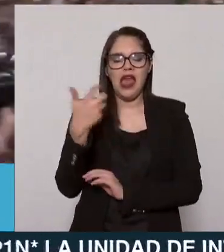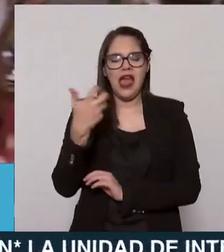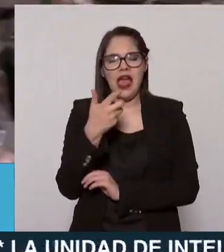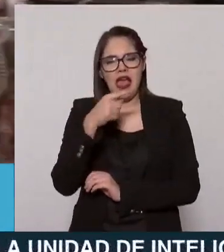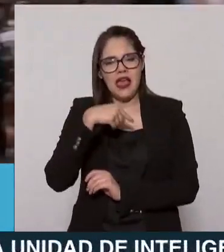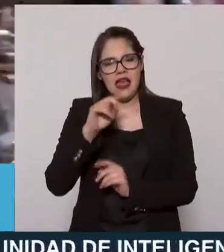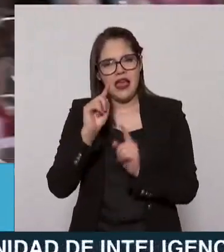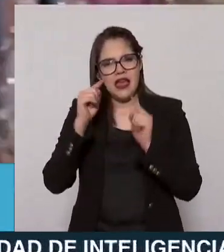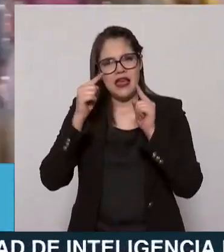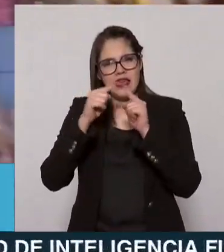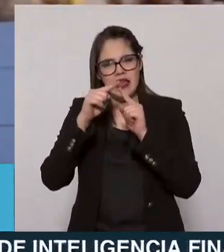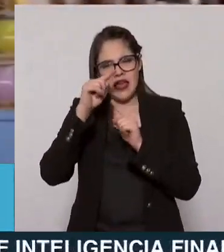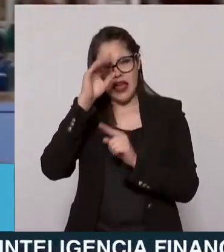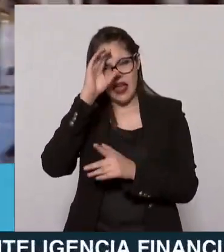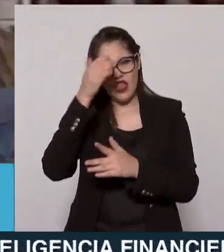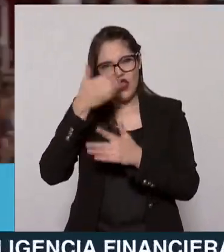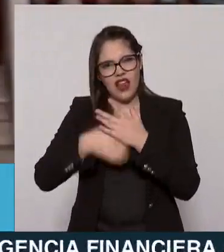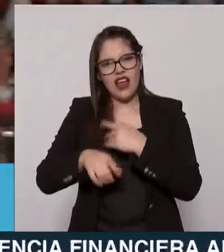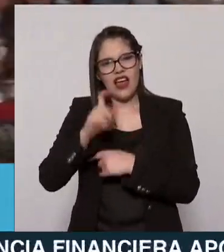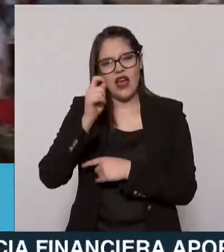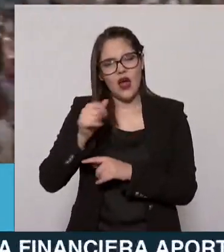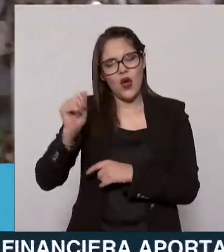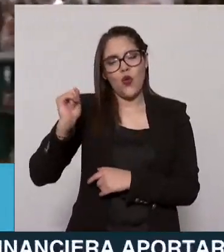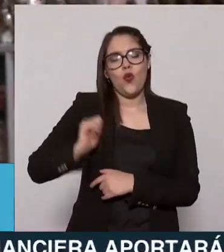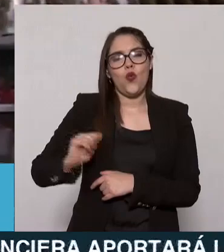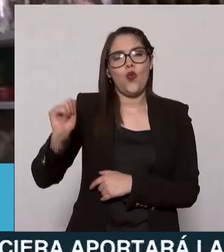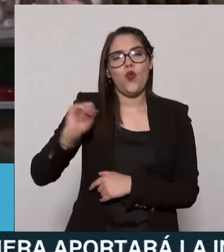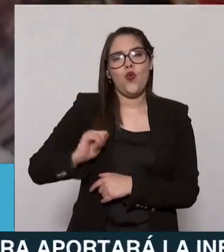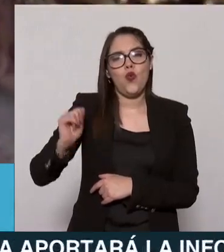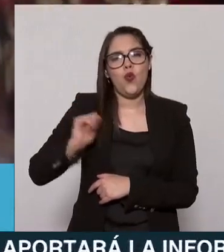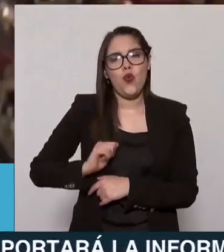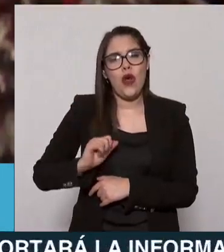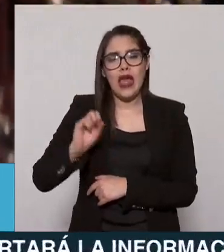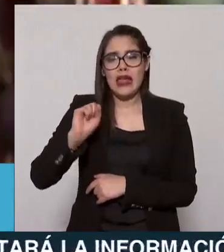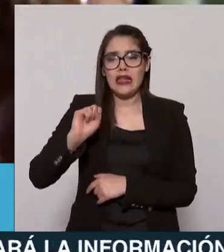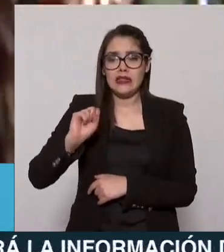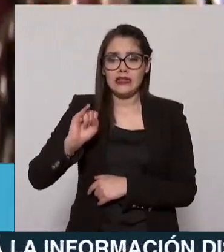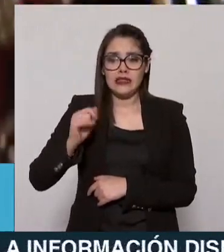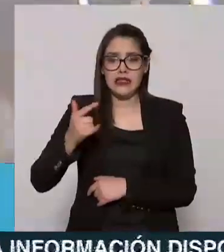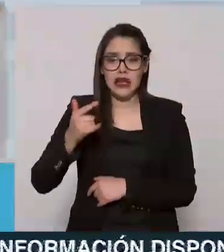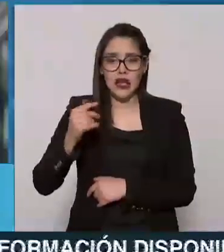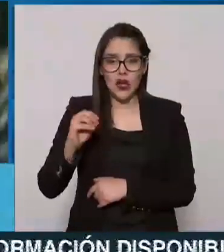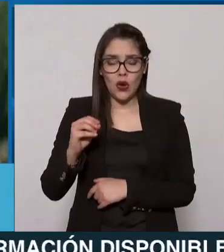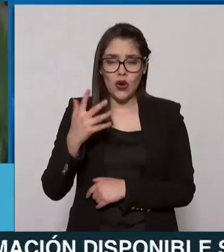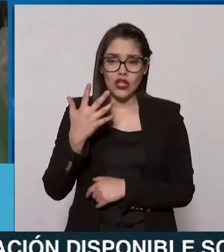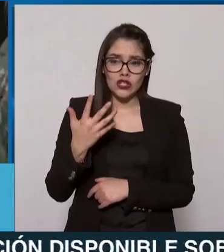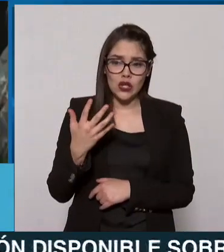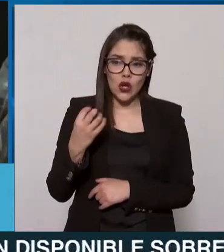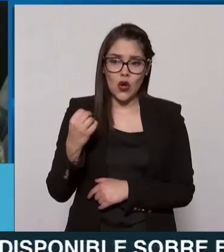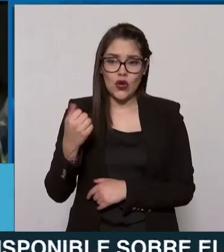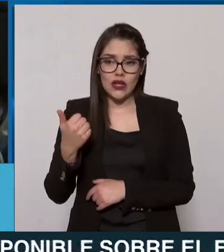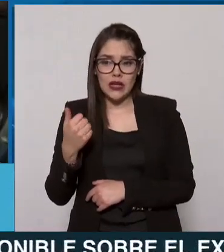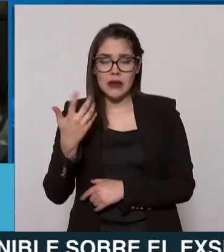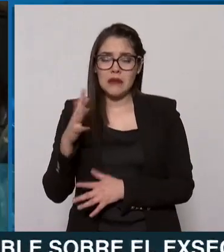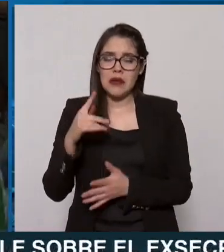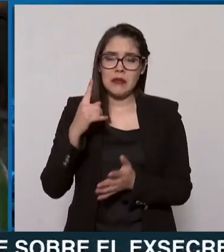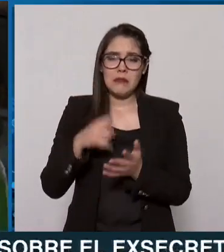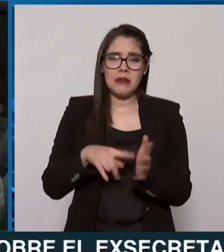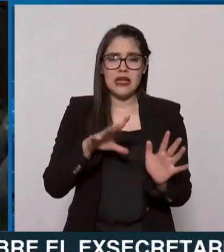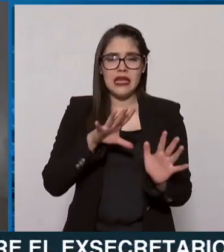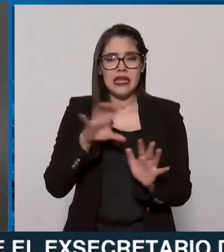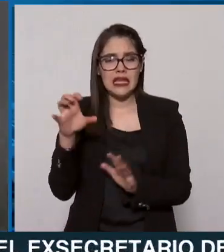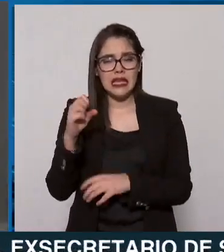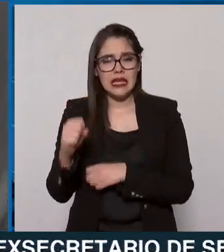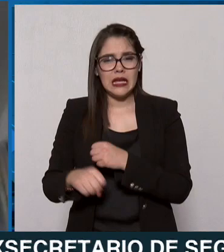Iglesia Católica desde el siglo V, VI, estamos hablando de 1500